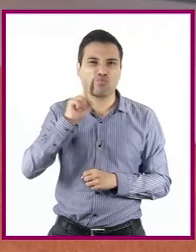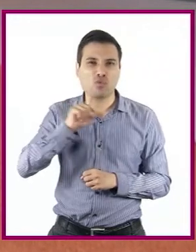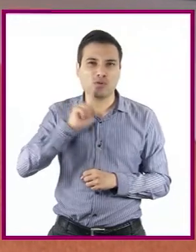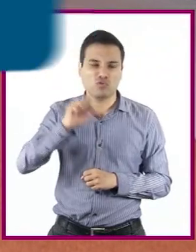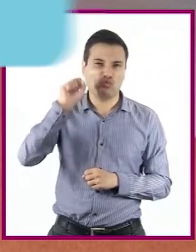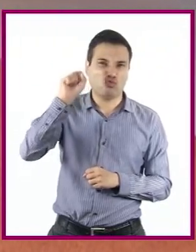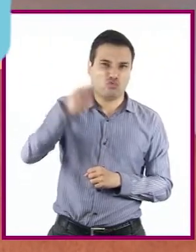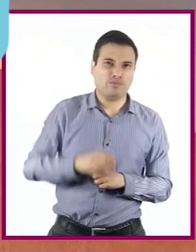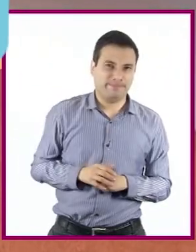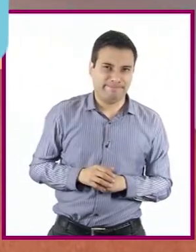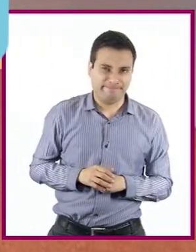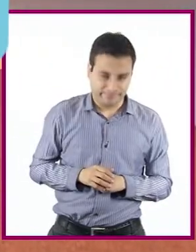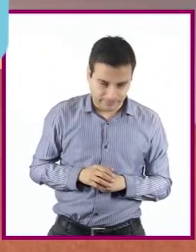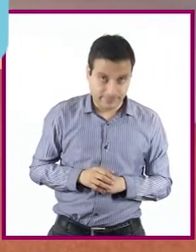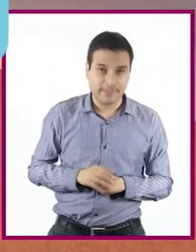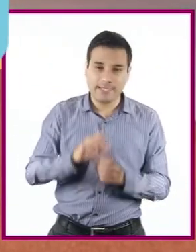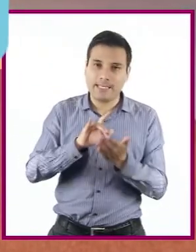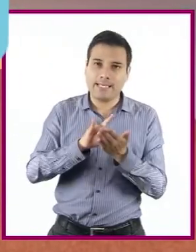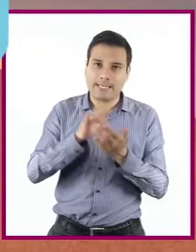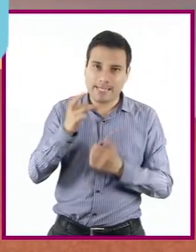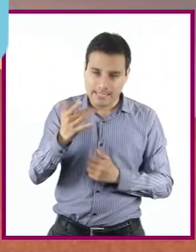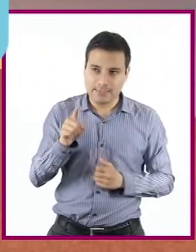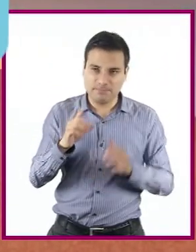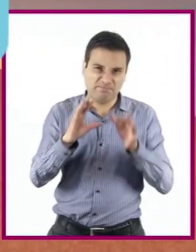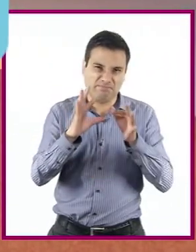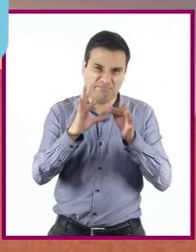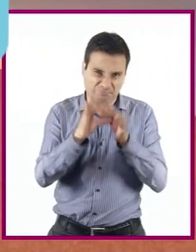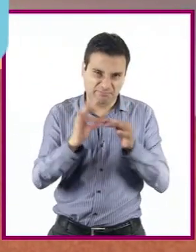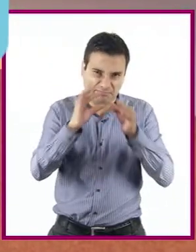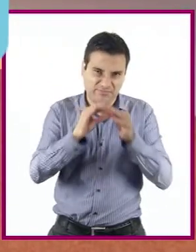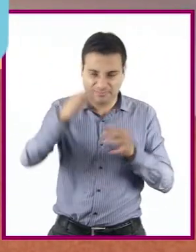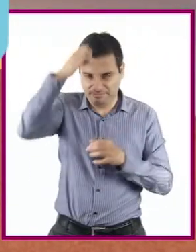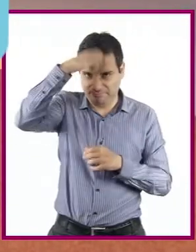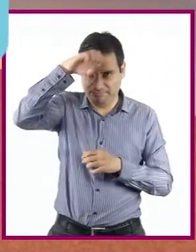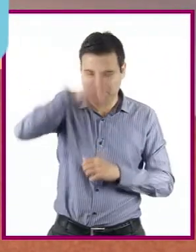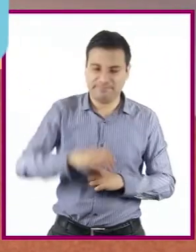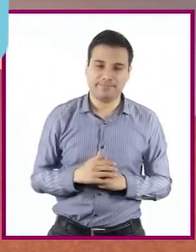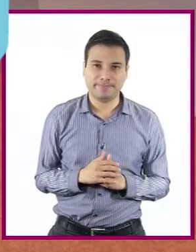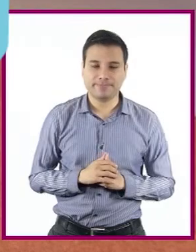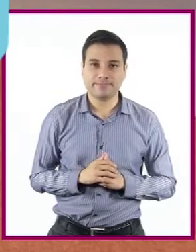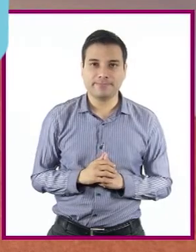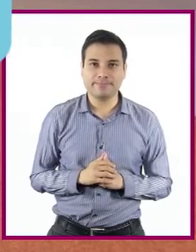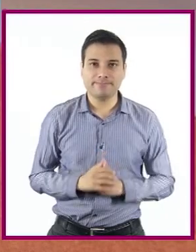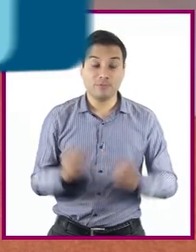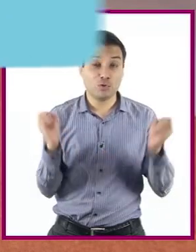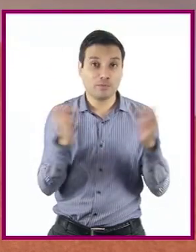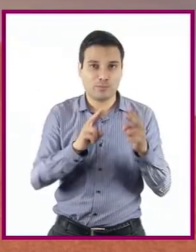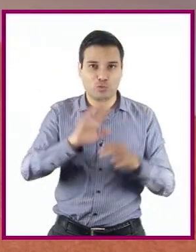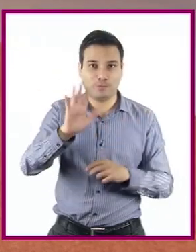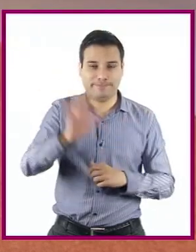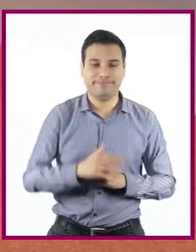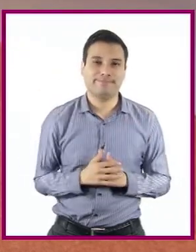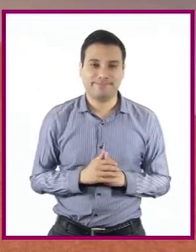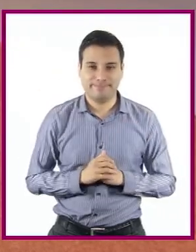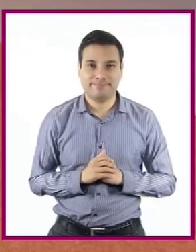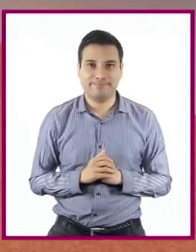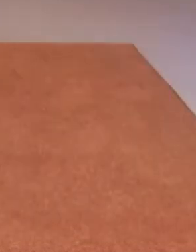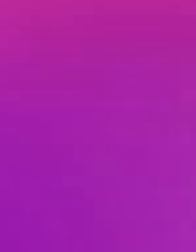Jazz Asociadas, por Lo Justo en México, por habernos compartido su experiencia. Hasta la próxima.